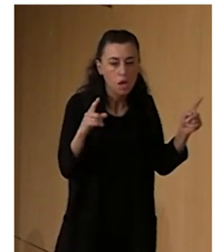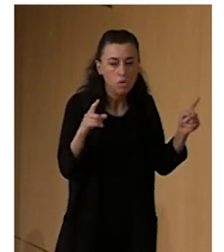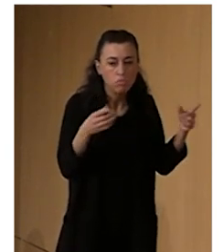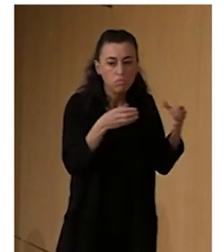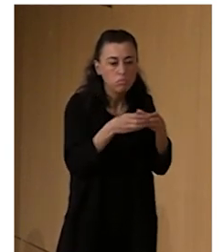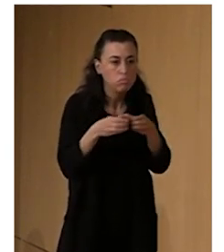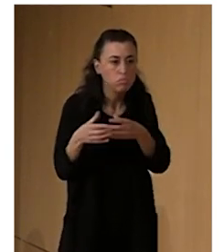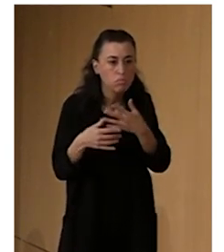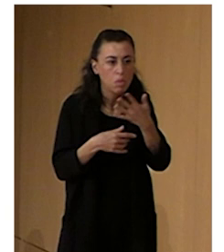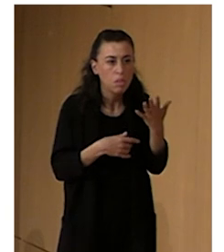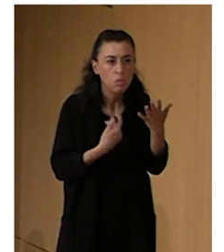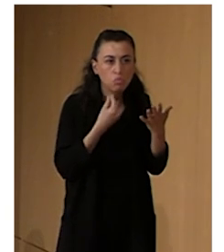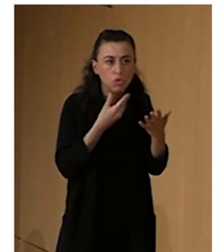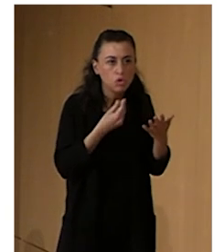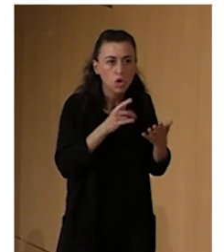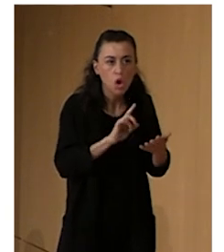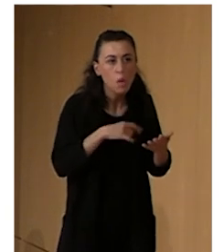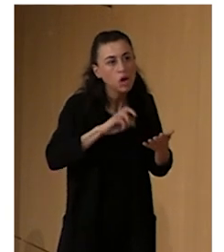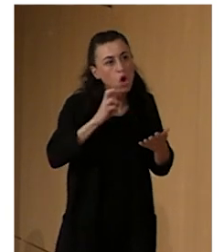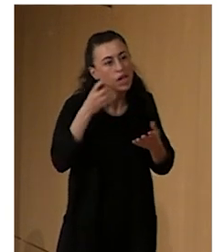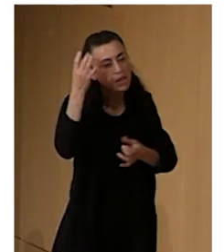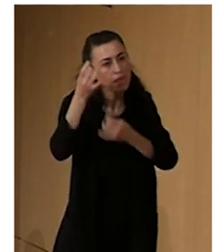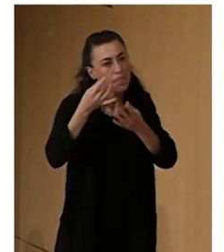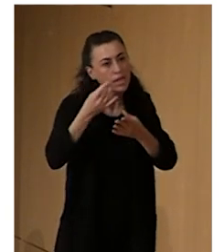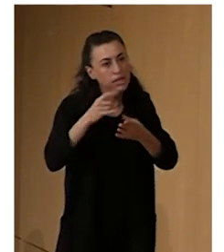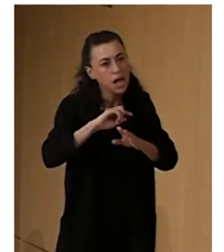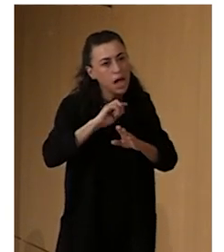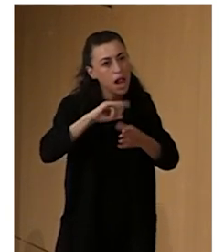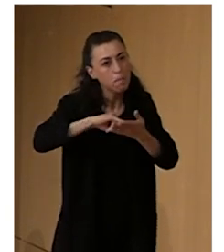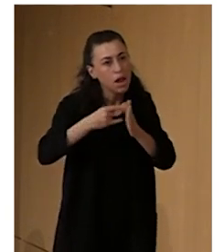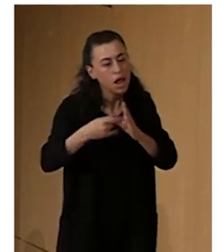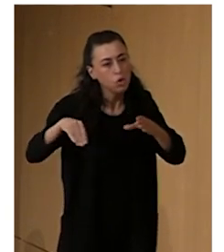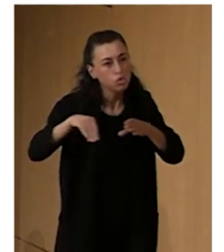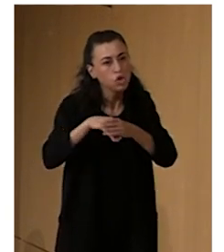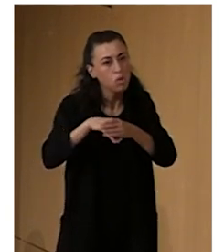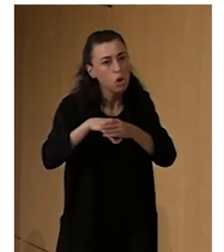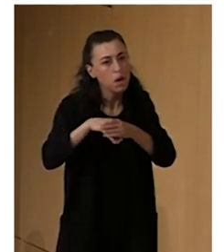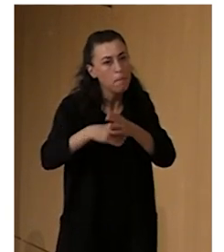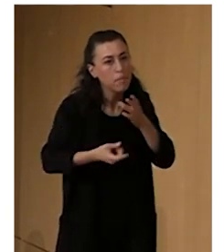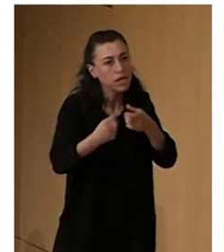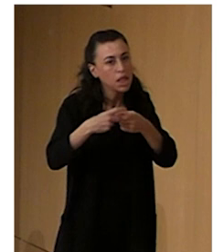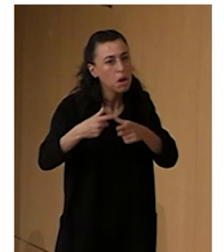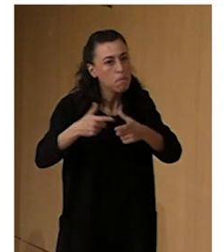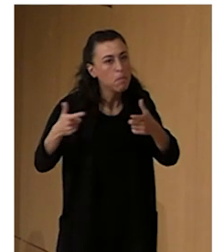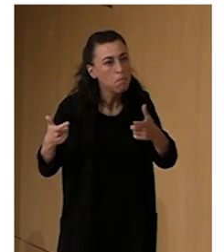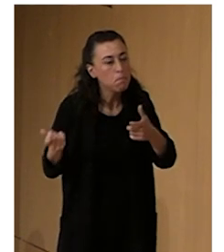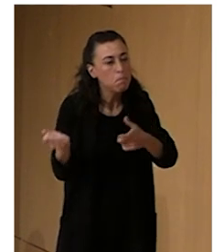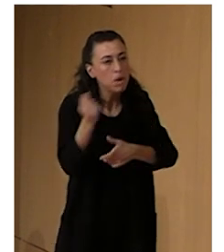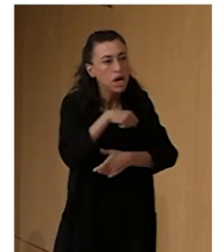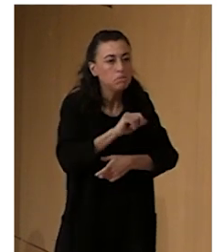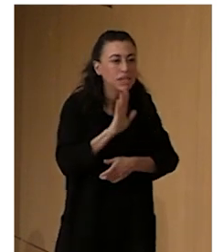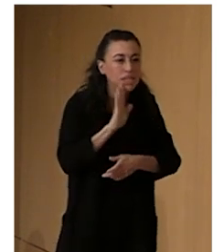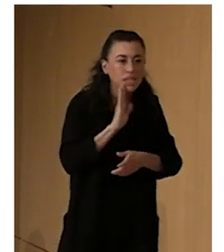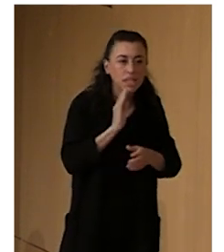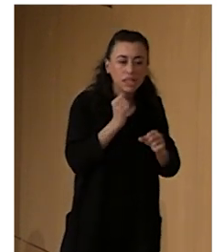hay otras de las actividades del programa de pradio inclusivo que reciben bastante más volumen de de participantes Esta es ha sido como un trabajo un poquito como más